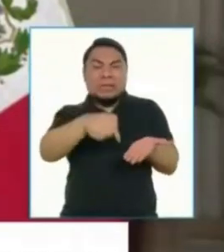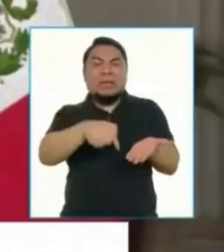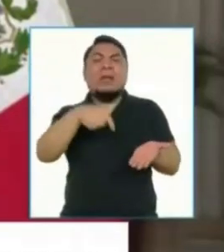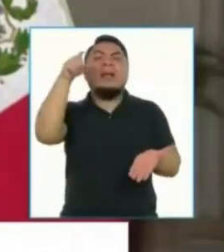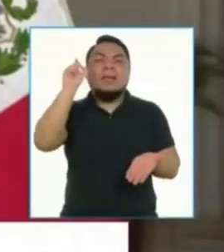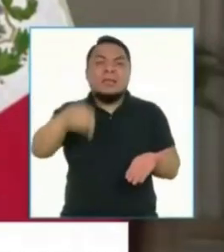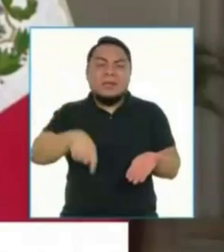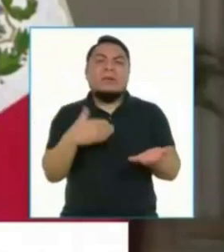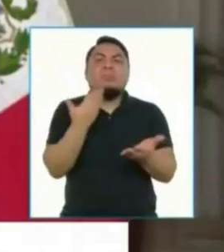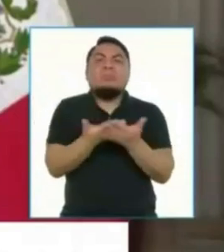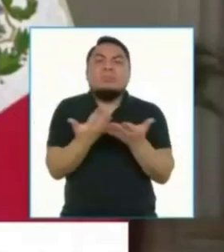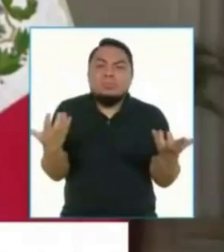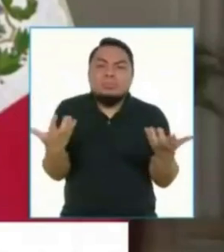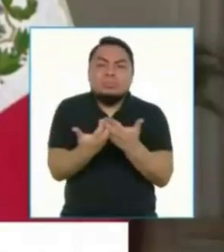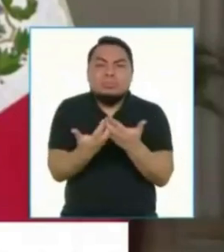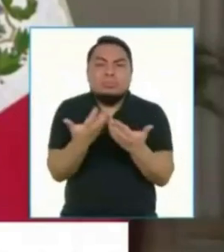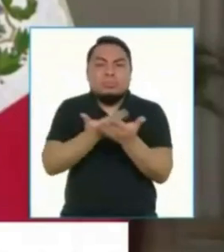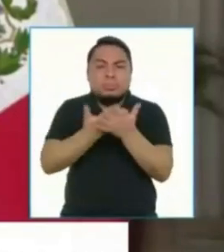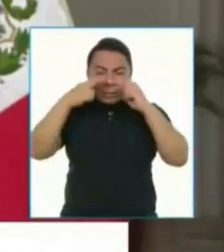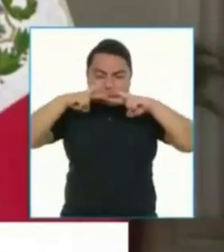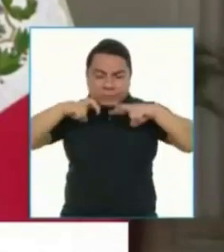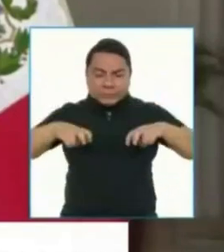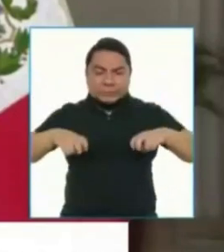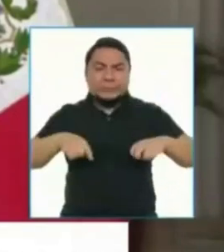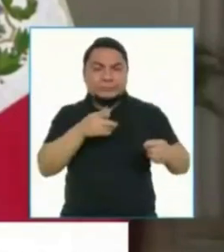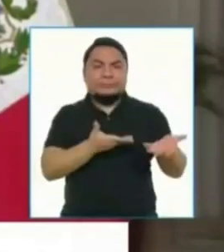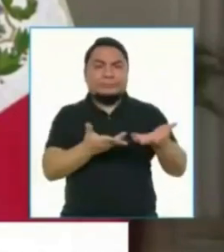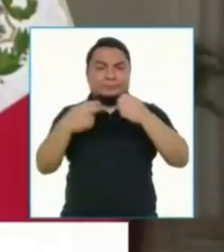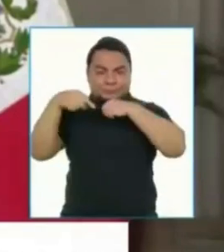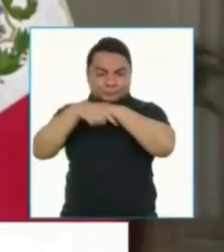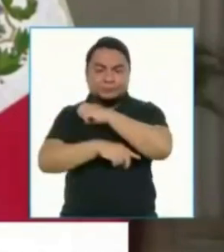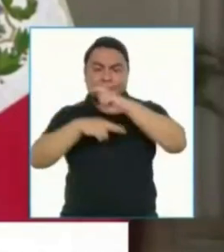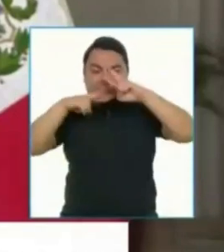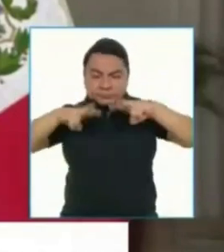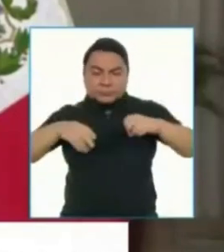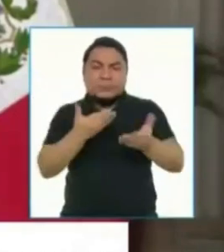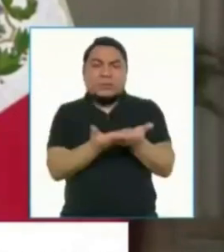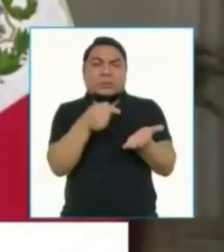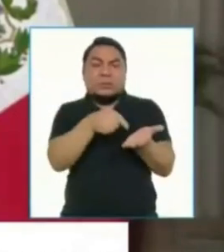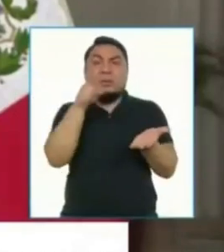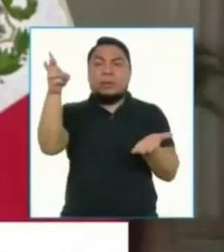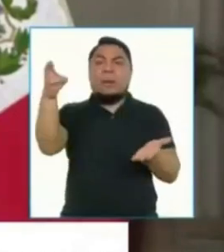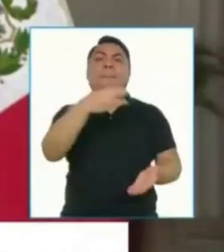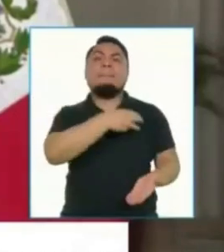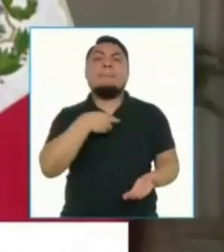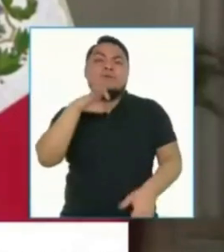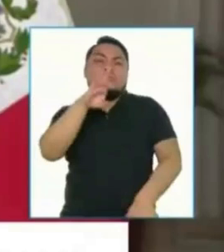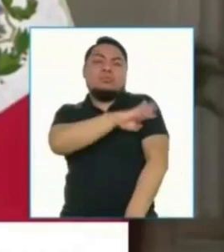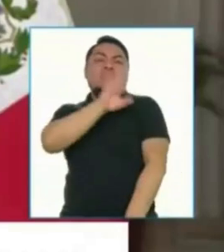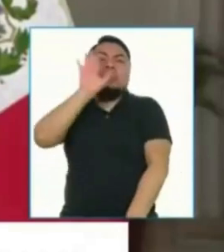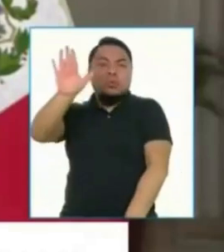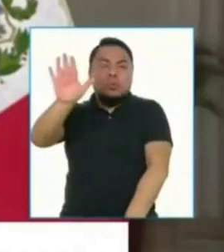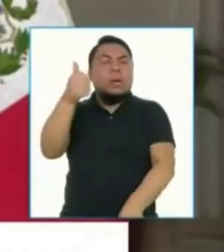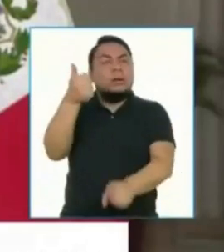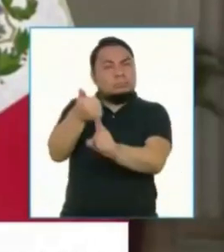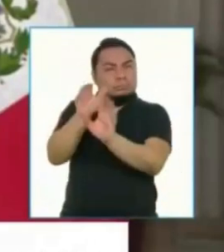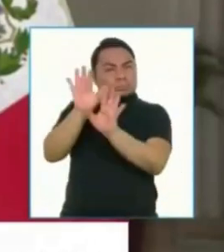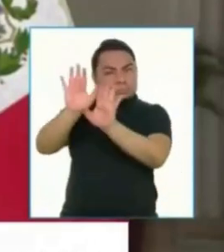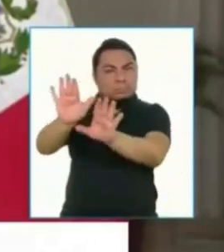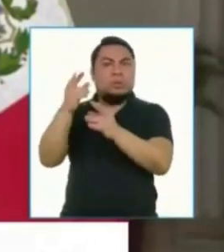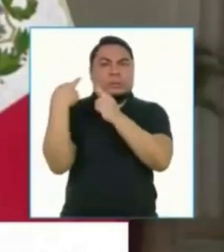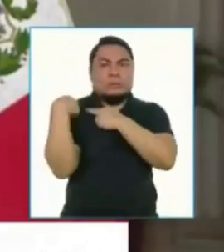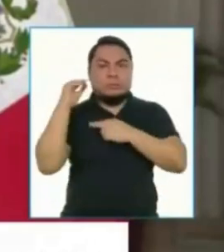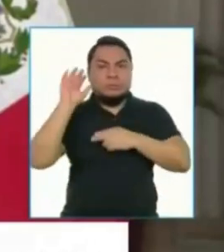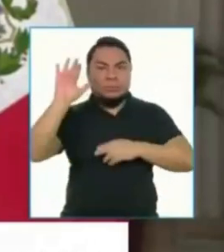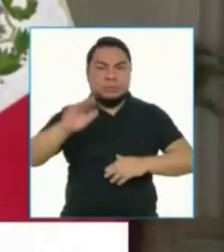va a ser inmediato. Es decir, se va a presentar con un nuevo presidente del Congreso, que en la semana que viene, a partir del lunes hasta el viernes, van